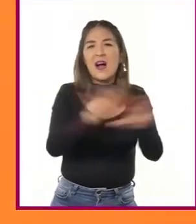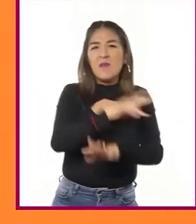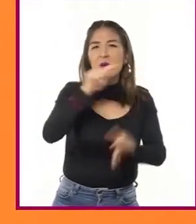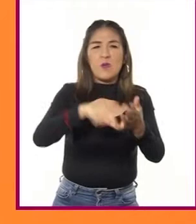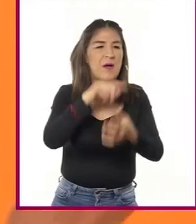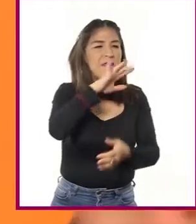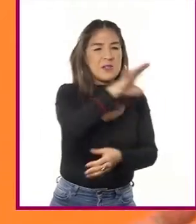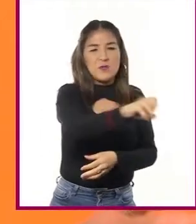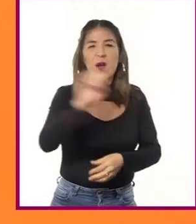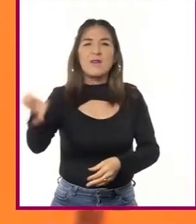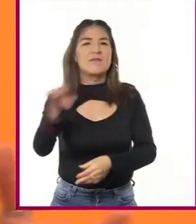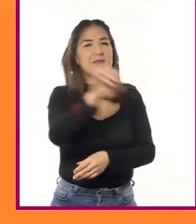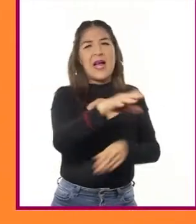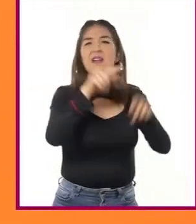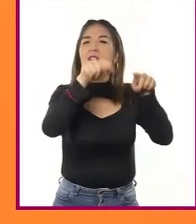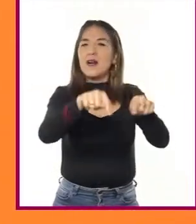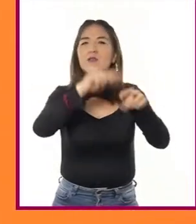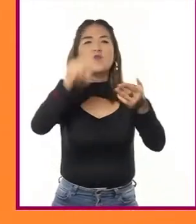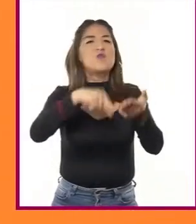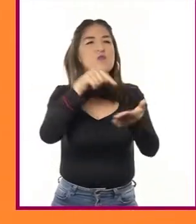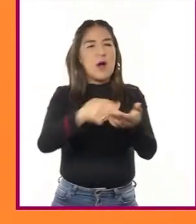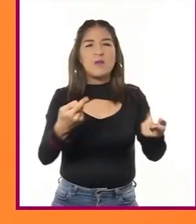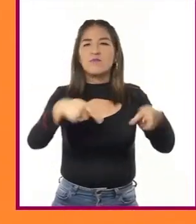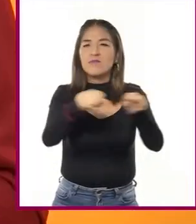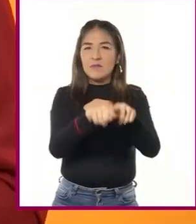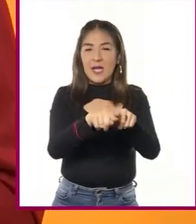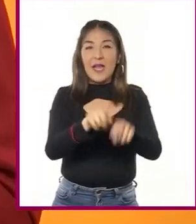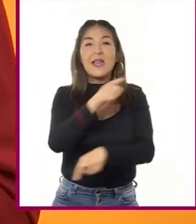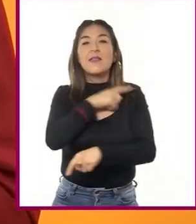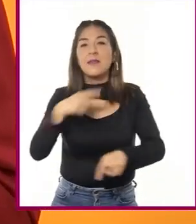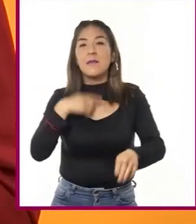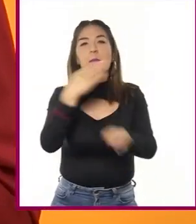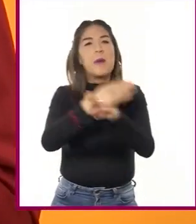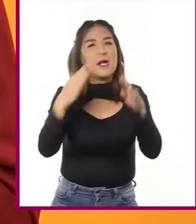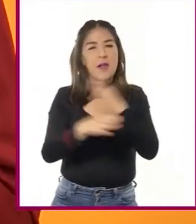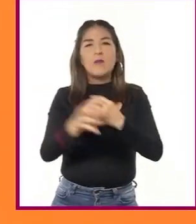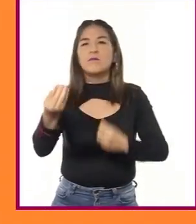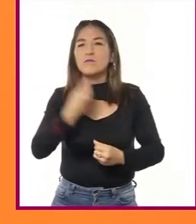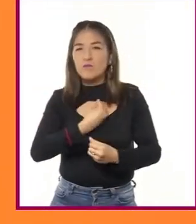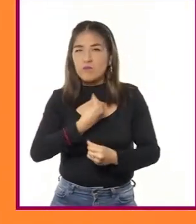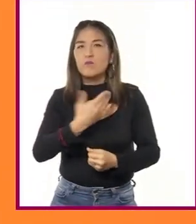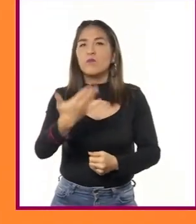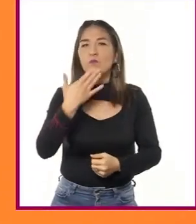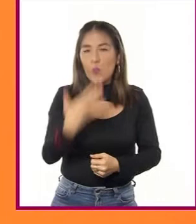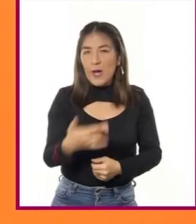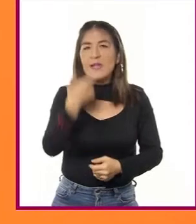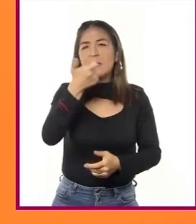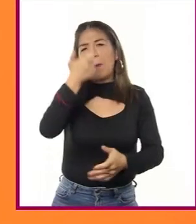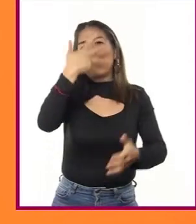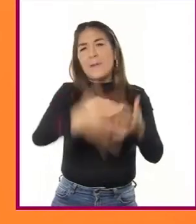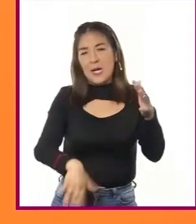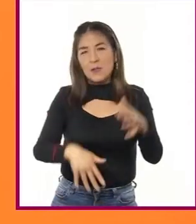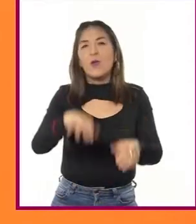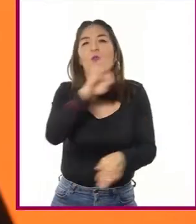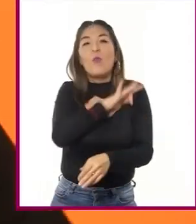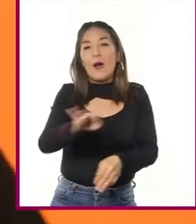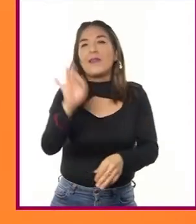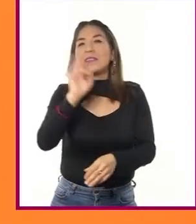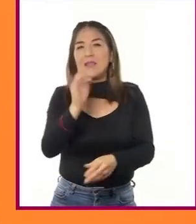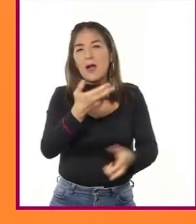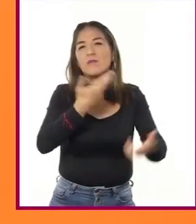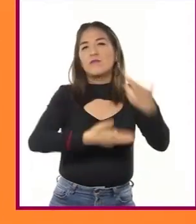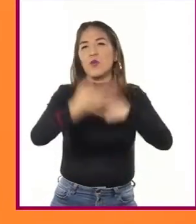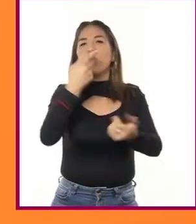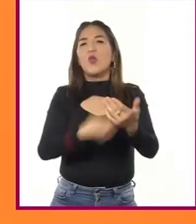lugar. Debe ser construido de un material resistente, de bajo costo y, si es posible, de reuso.